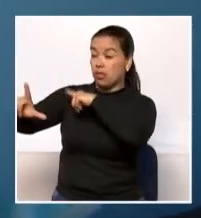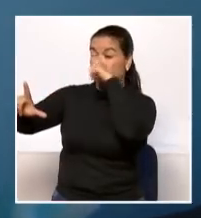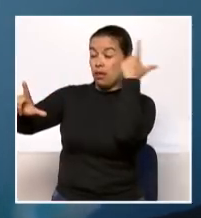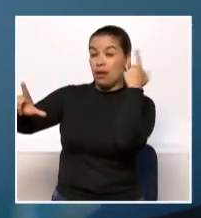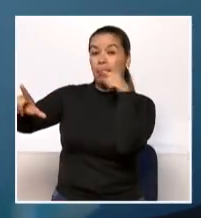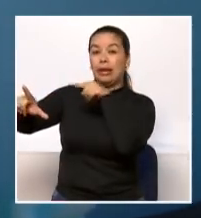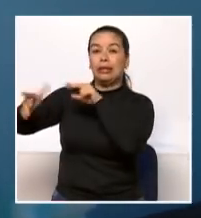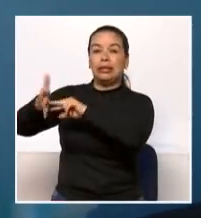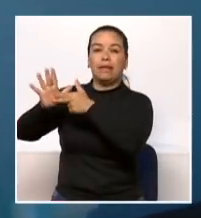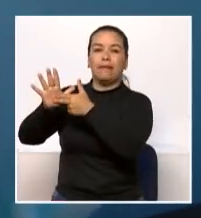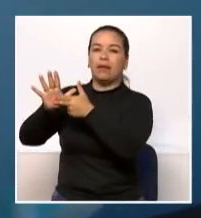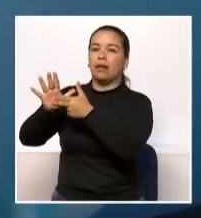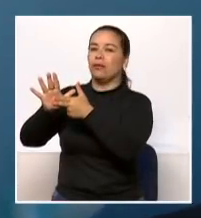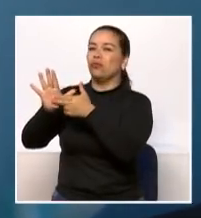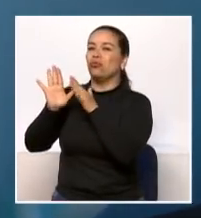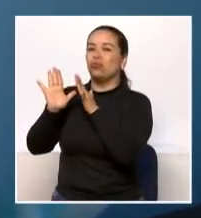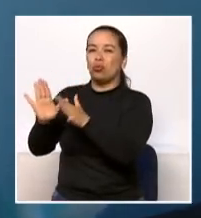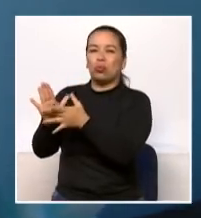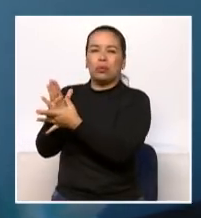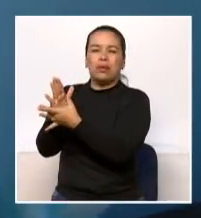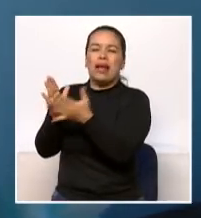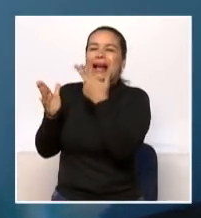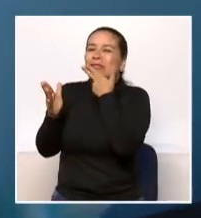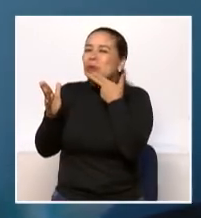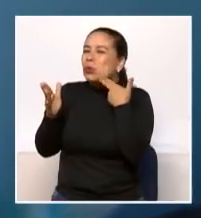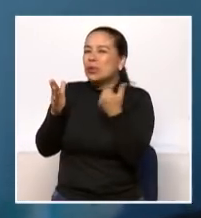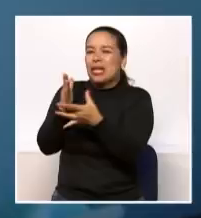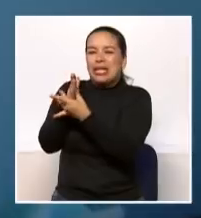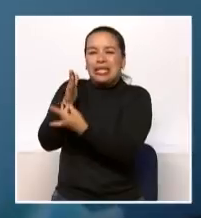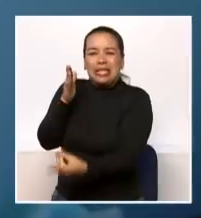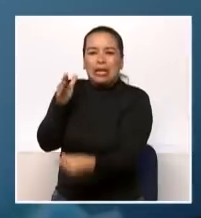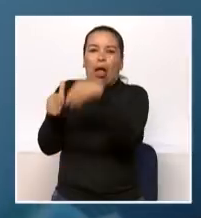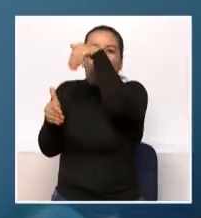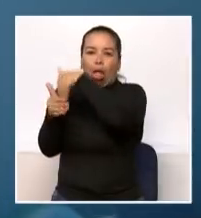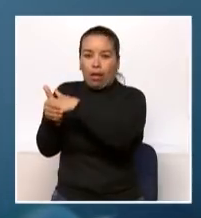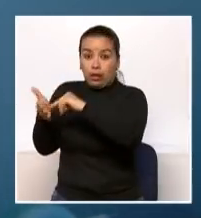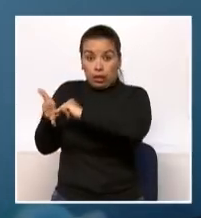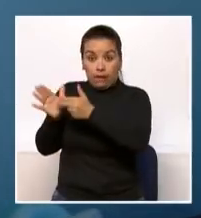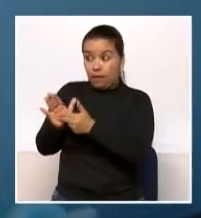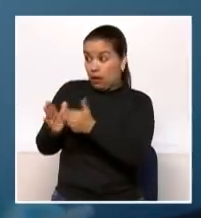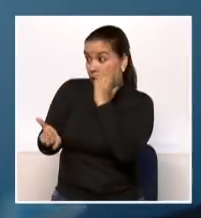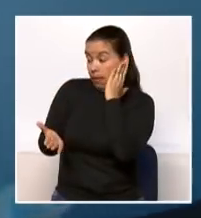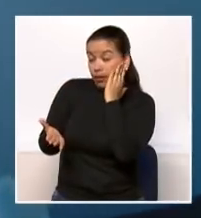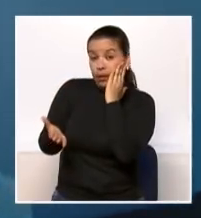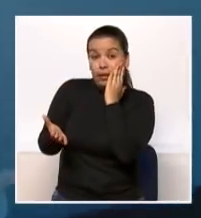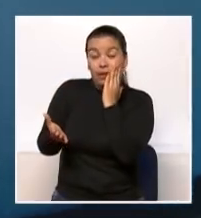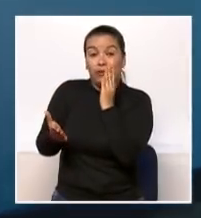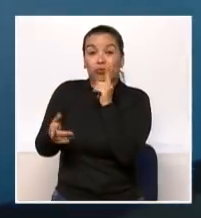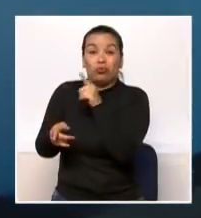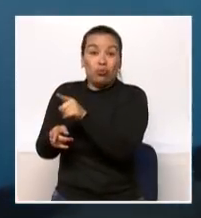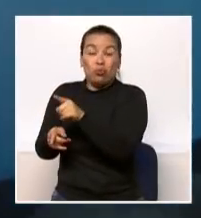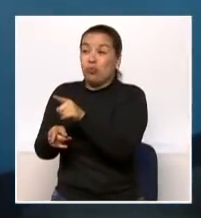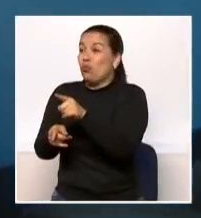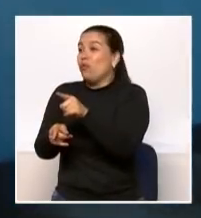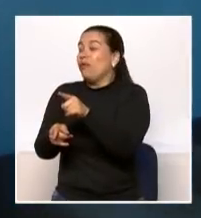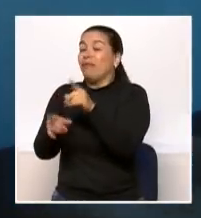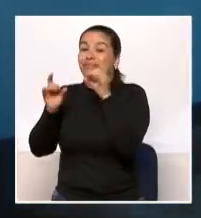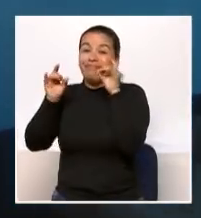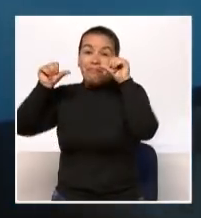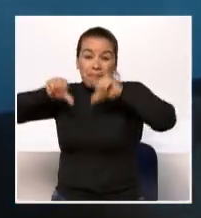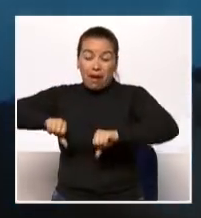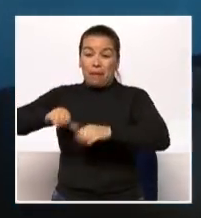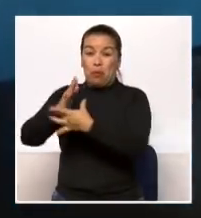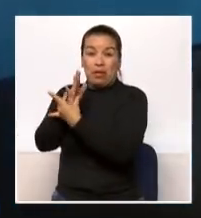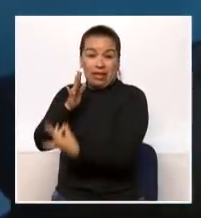una acumulación en el citoplasma de triglicéridos. No quiere decir que usted tenga esteatosis hepática porque consuma grasa o no,